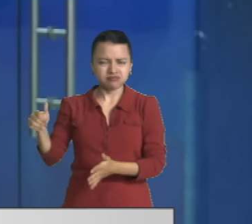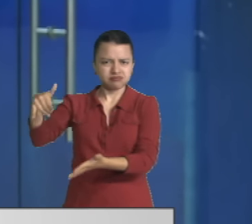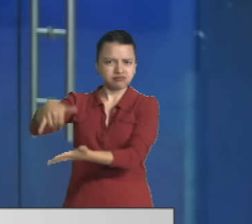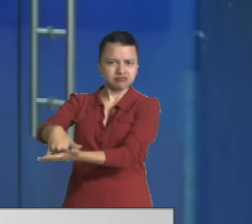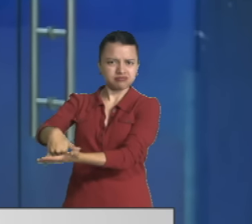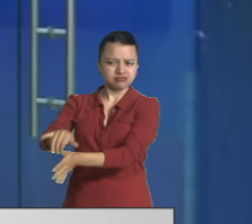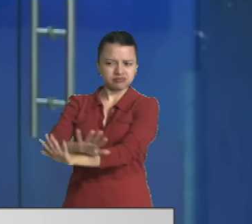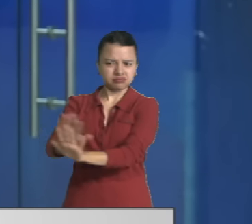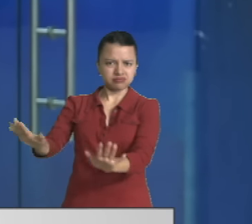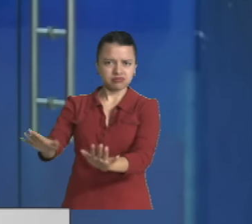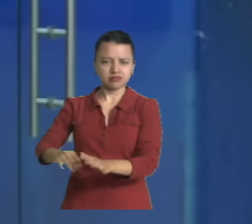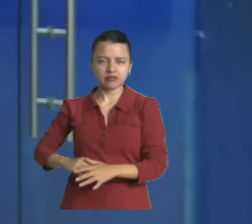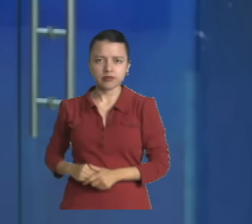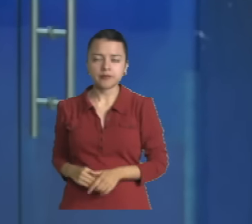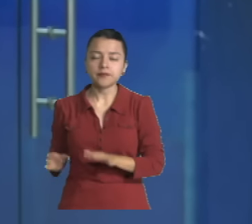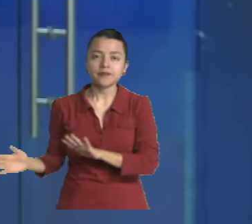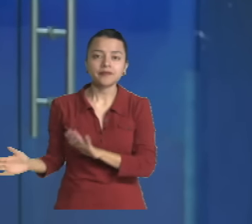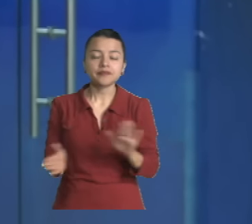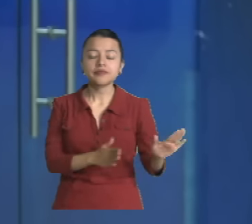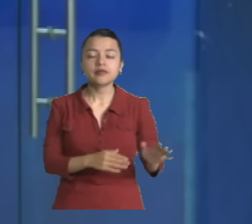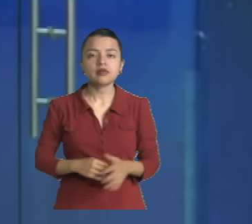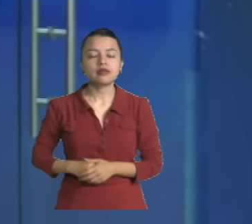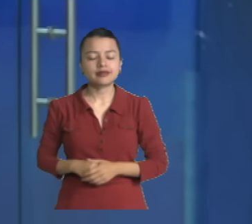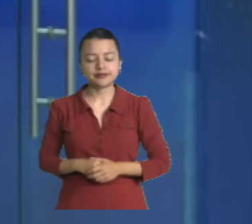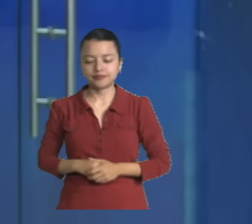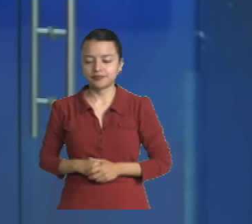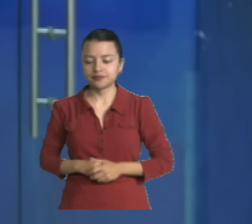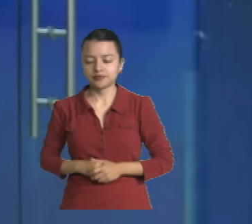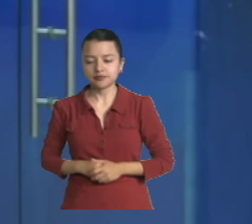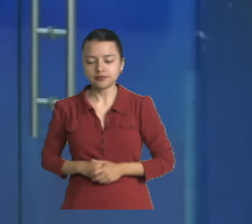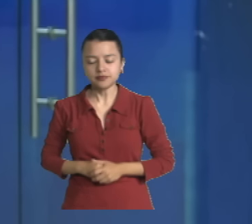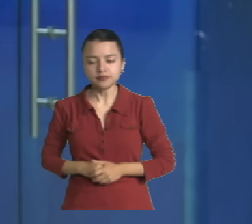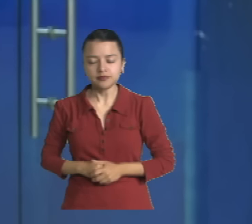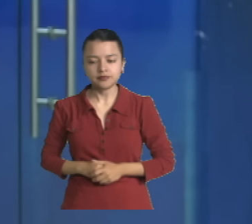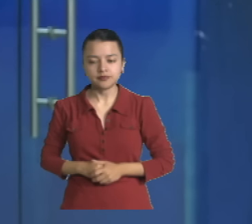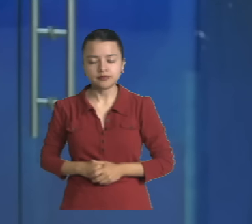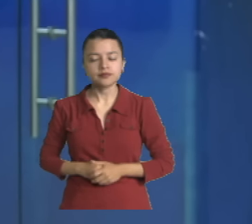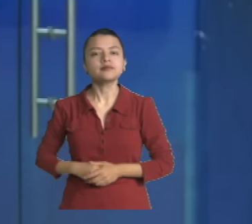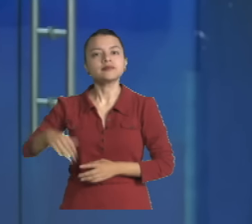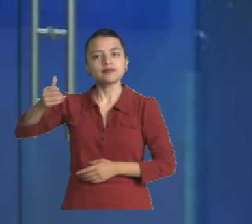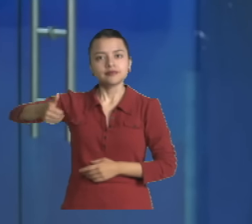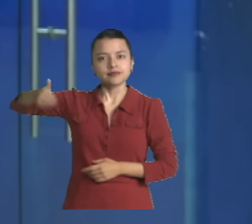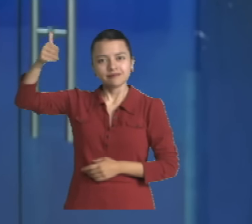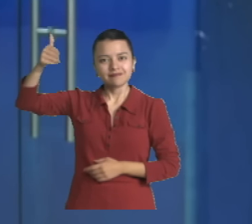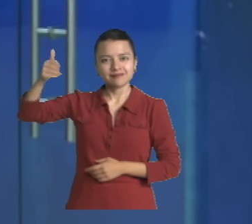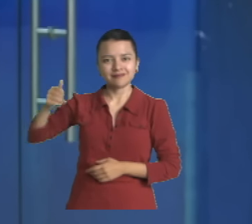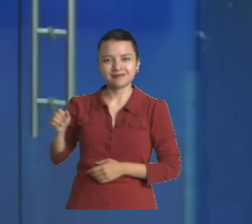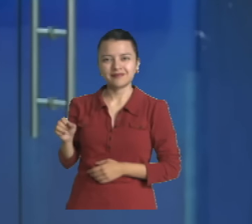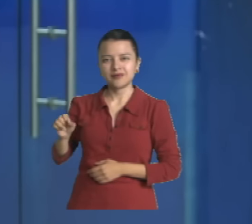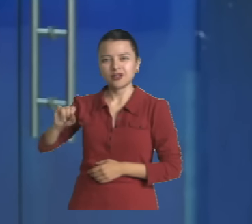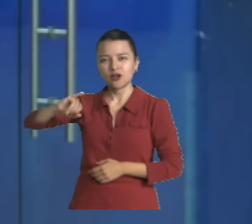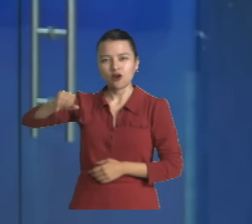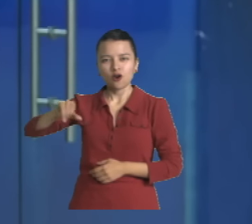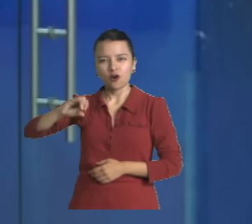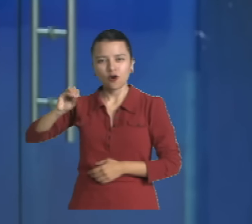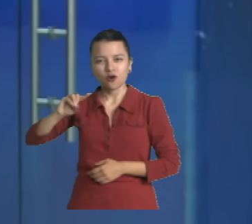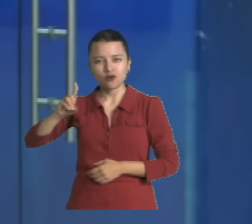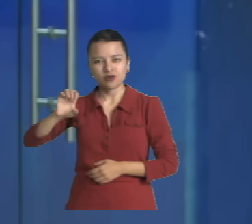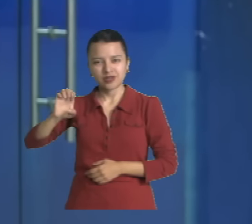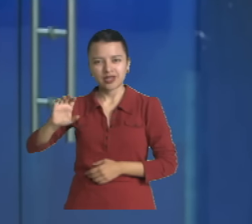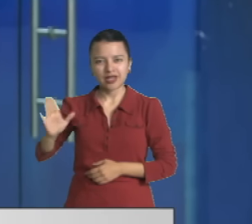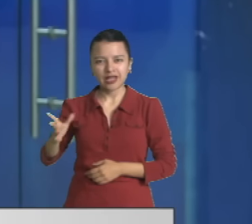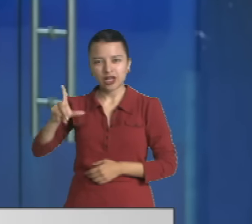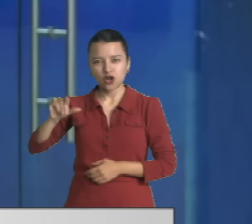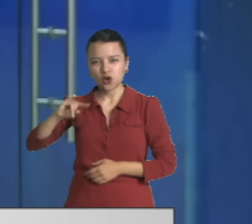de Seguridad Ciudadana de la Policía Nacional en diálogo con Noticentro 1 CMI, el general José Luis Ramírez Inestrosa, quien reveló